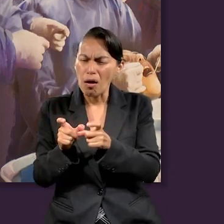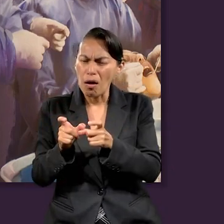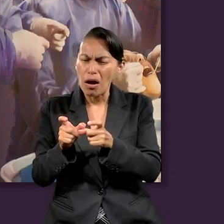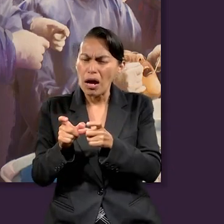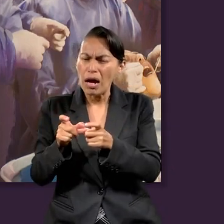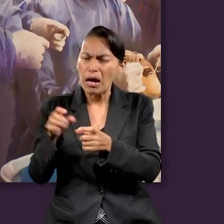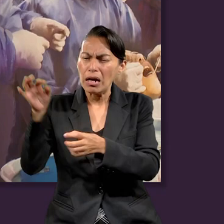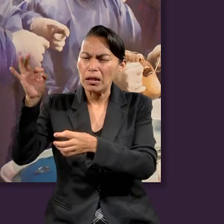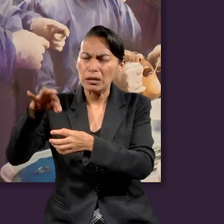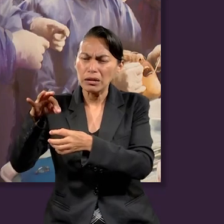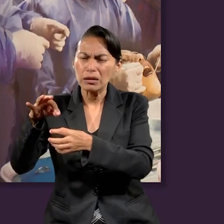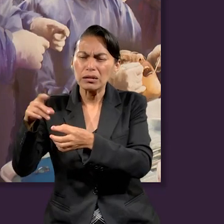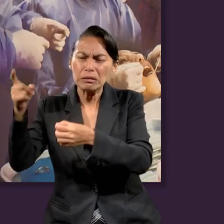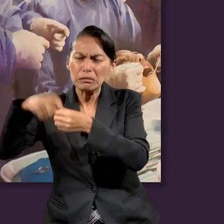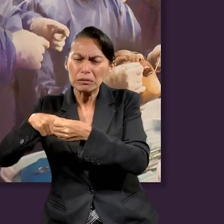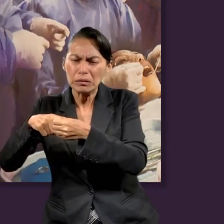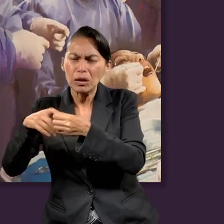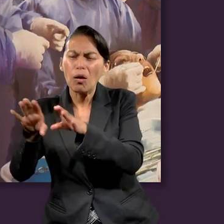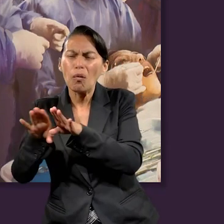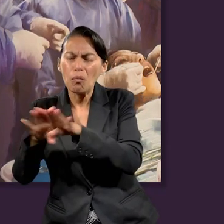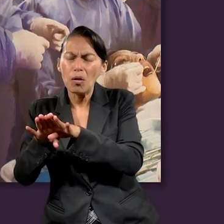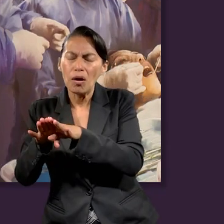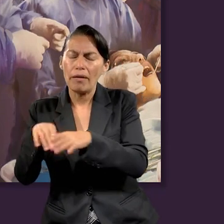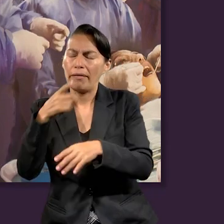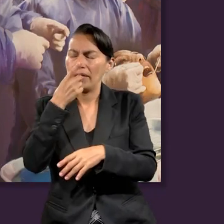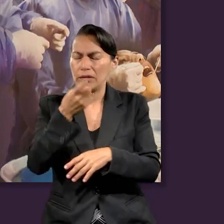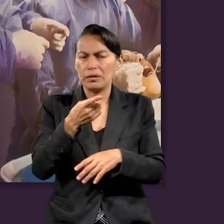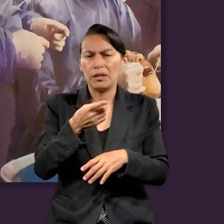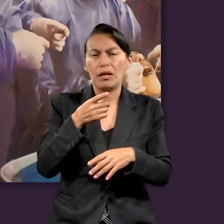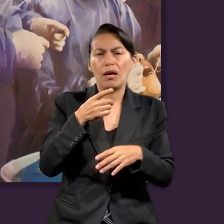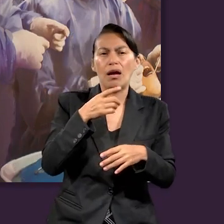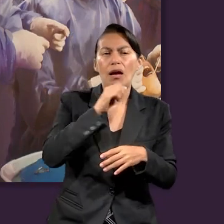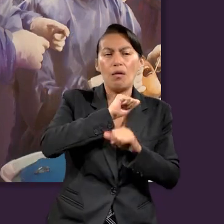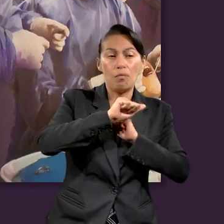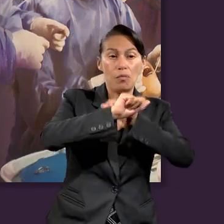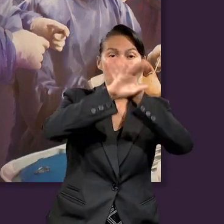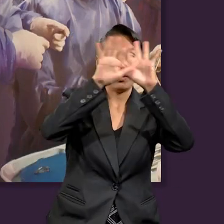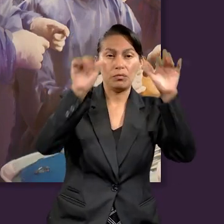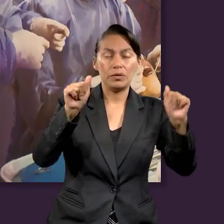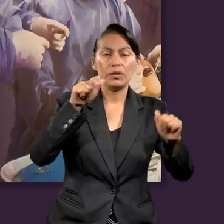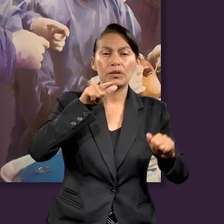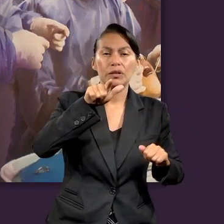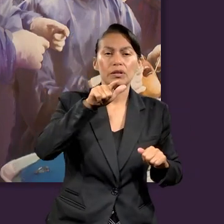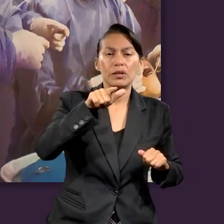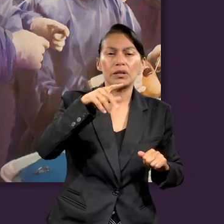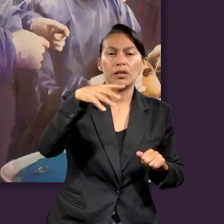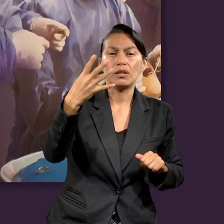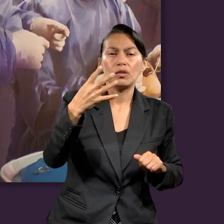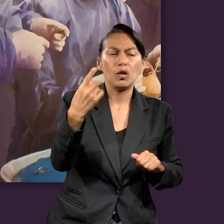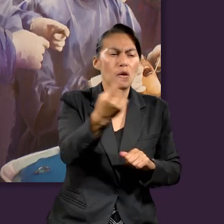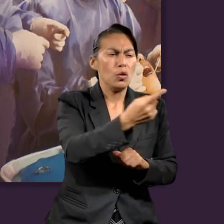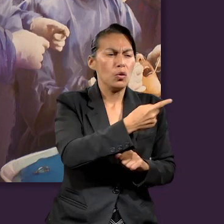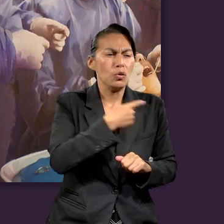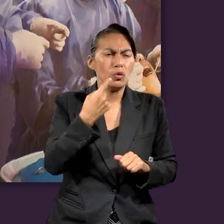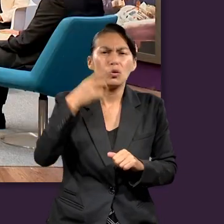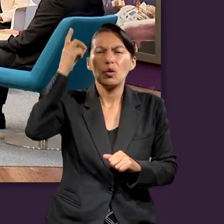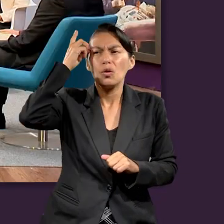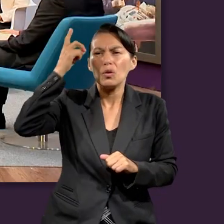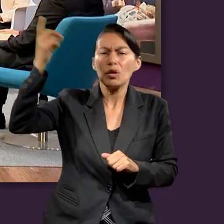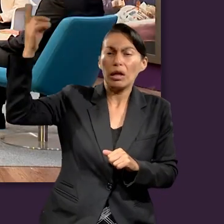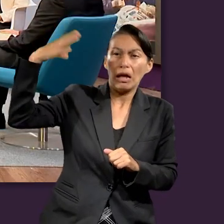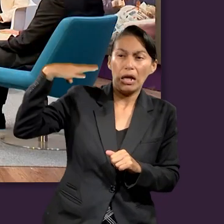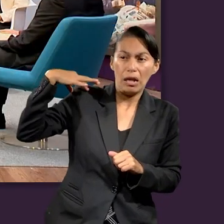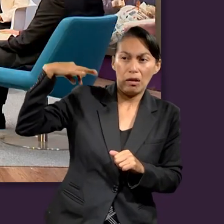pueblo. Aquí viene lo que dice Apocalipsis 17, 14, que nosotros ya fuimos llamados, fuimos elegidos y tenemos que